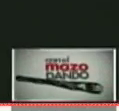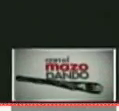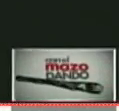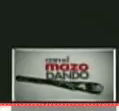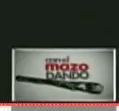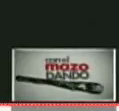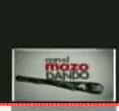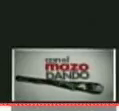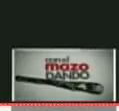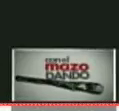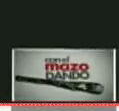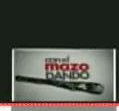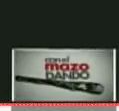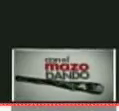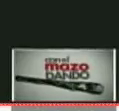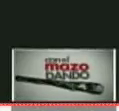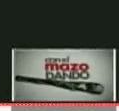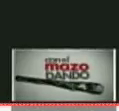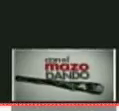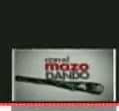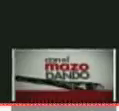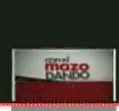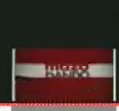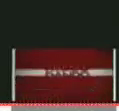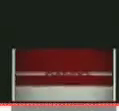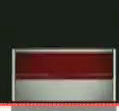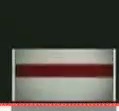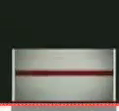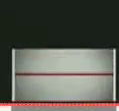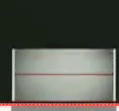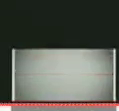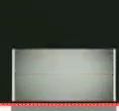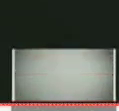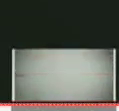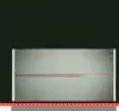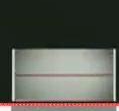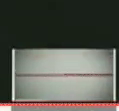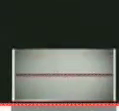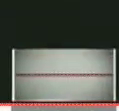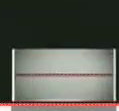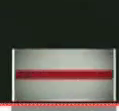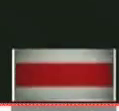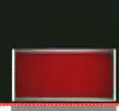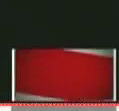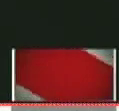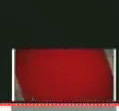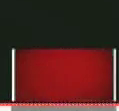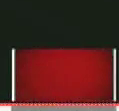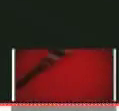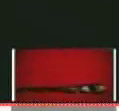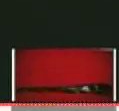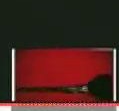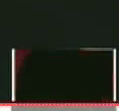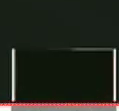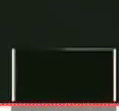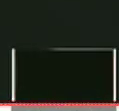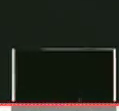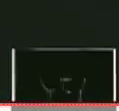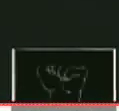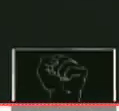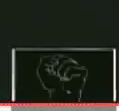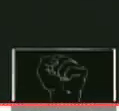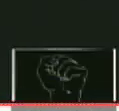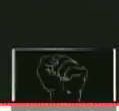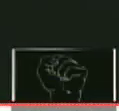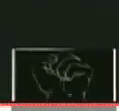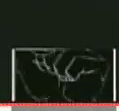paz, junto a nuestro pueblo. Avanzando, pues. Estoy viendo la cartelera. Mira, a mí lo que más me gusta de ese programa es la cartelera. ¿Ah,